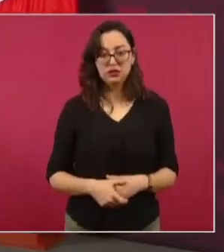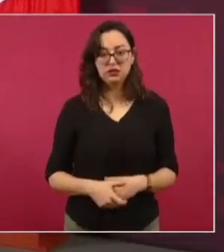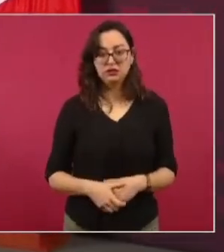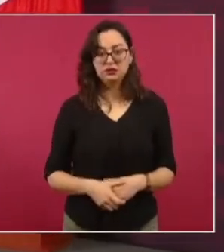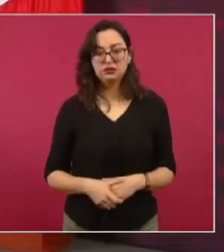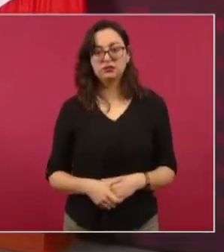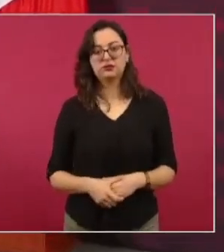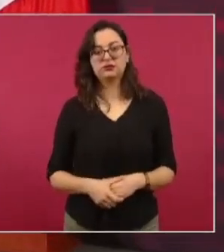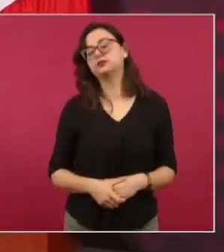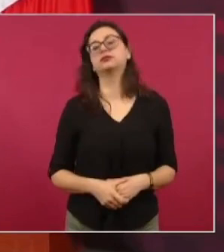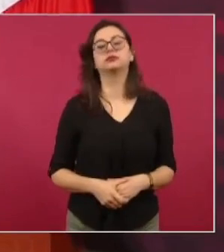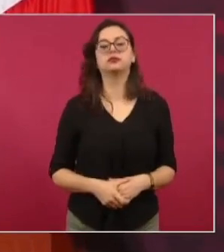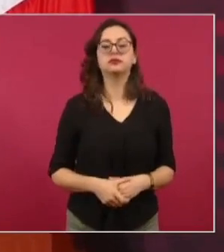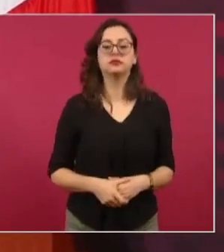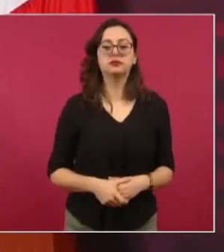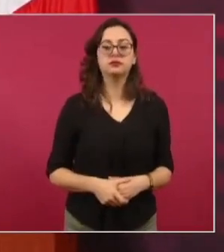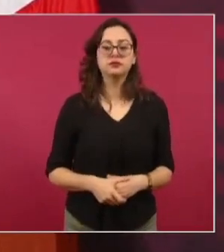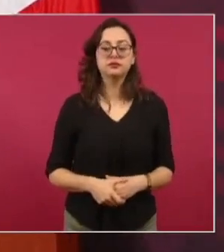pues es